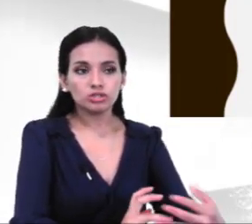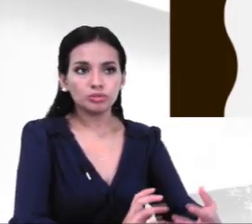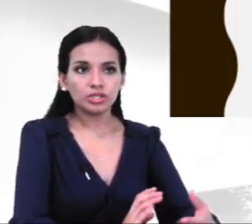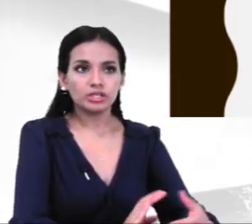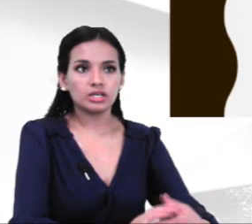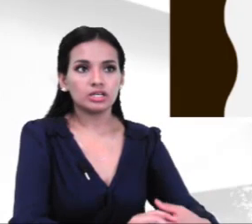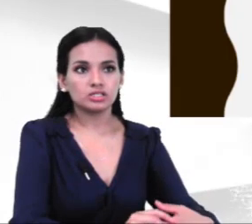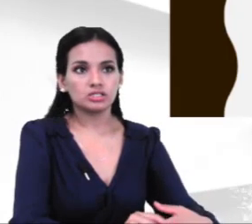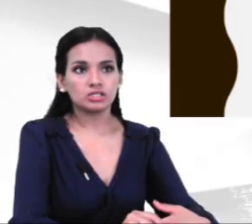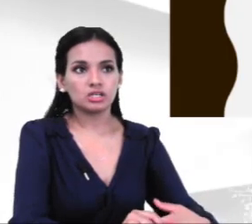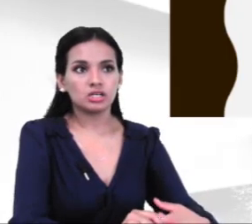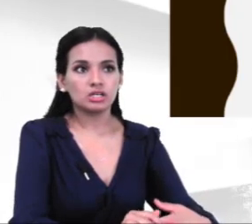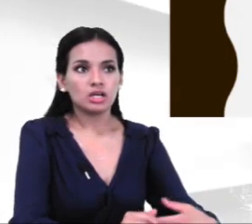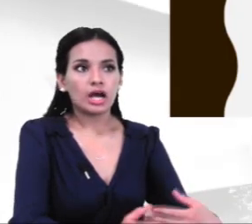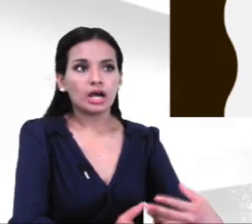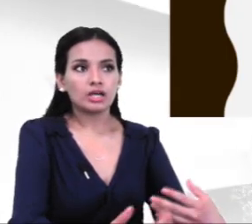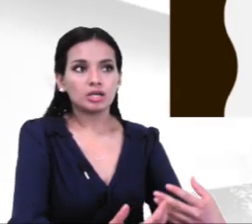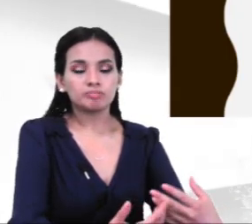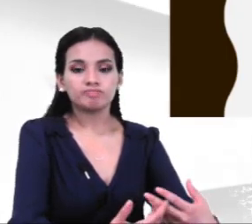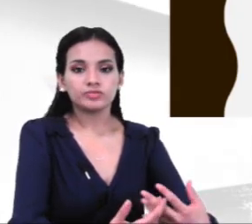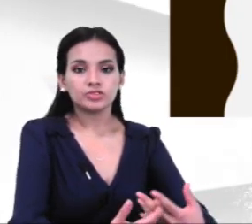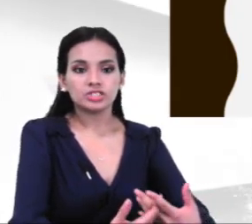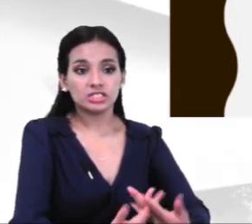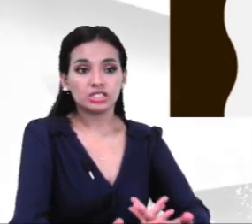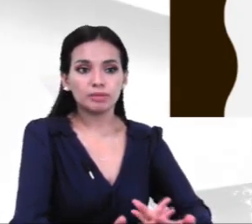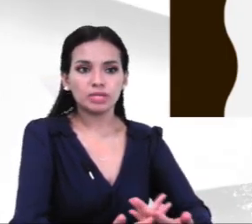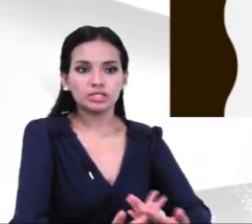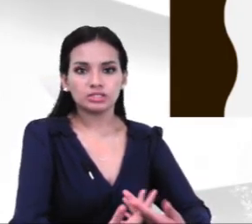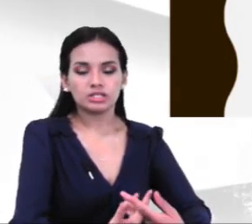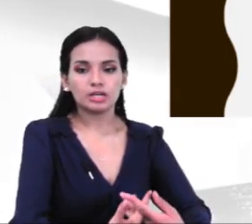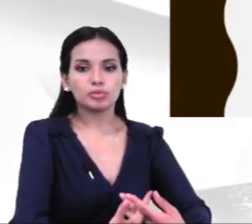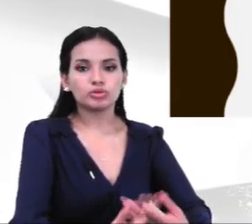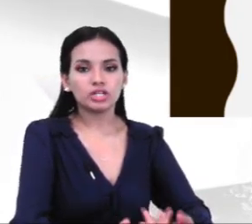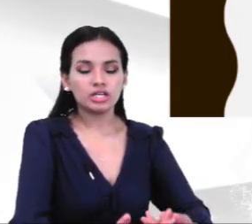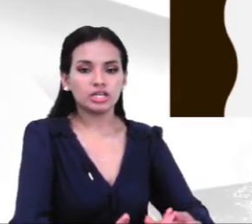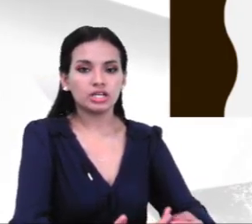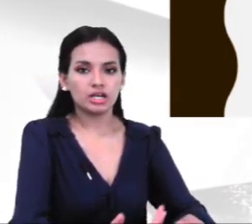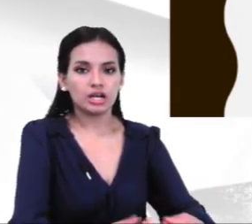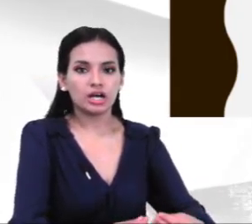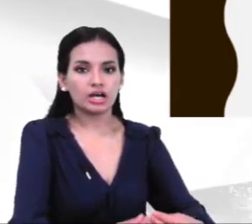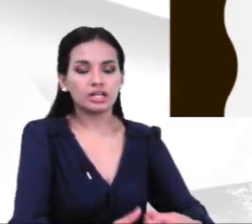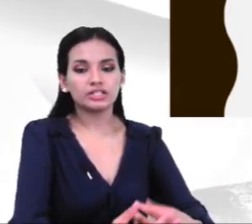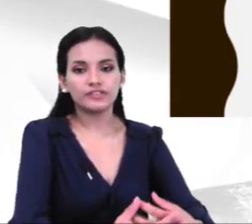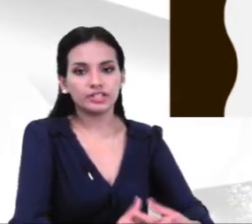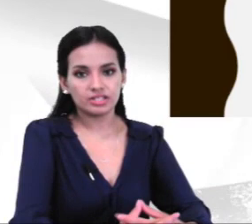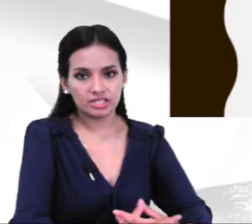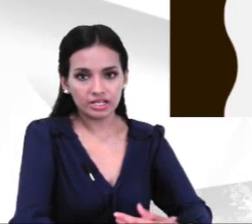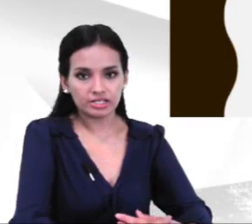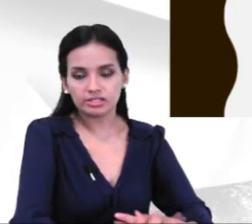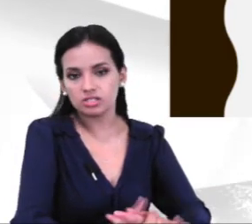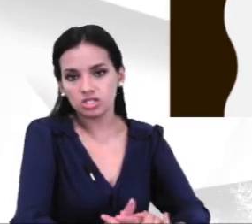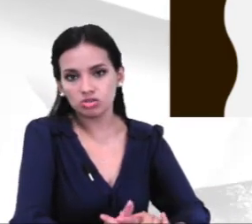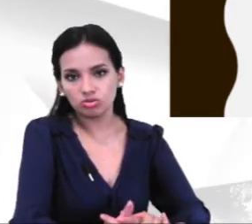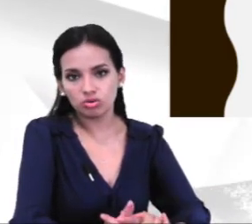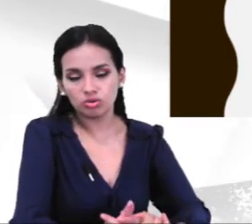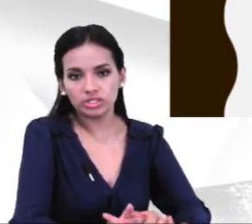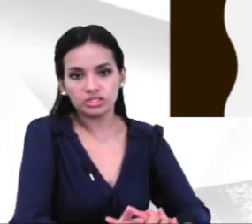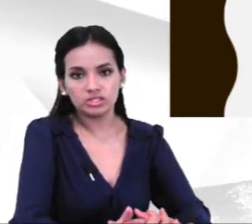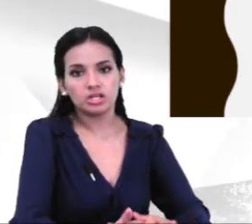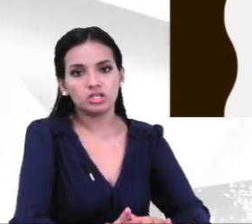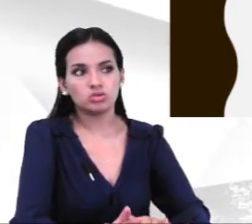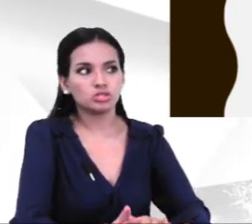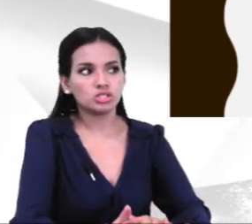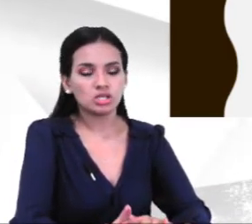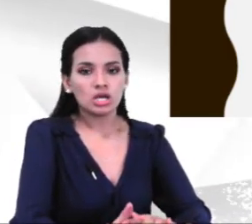sino también que existen sistemas que protegen a las diferentes áreas si esto no